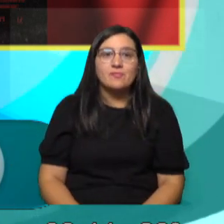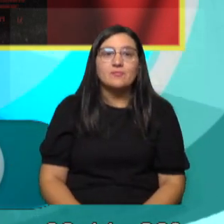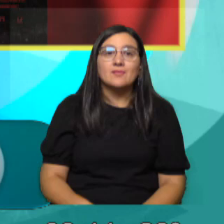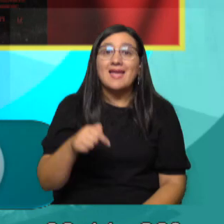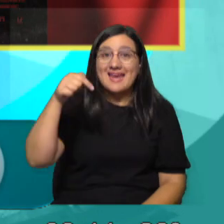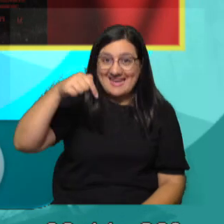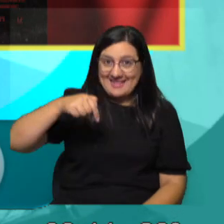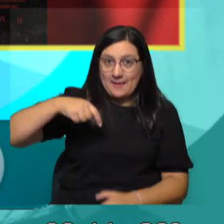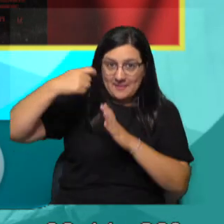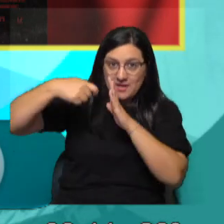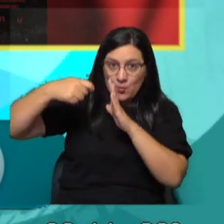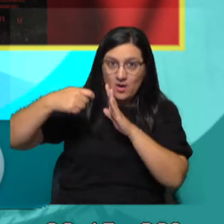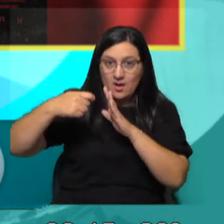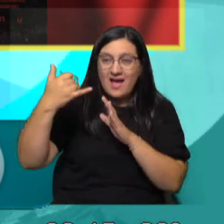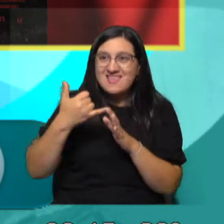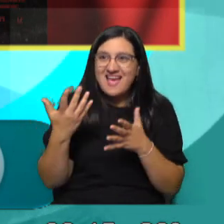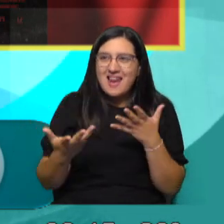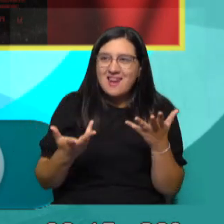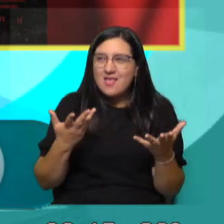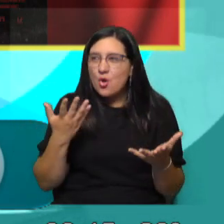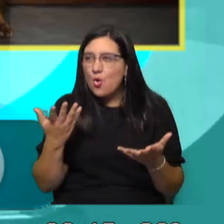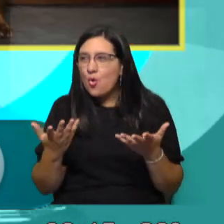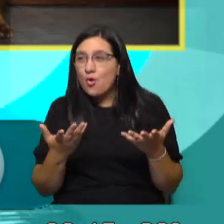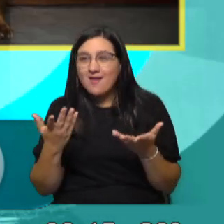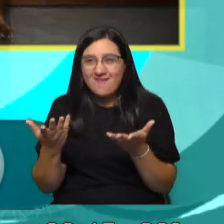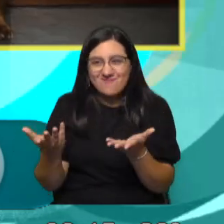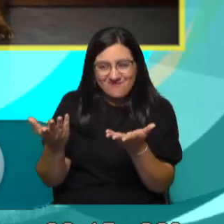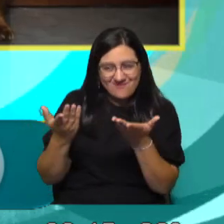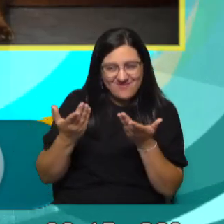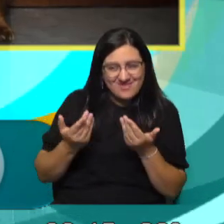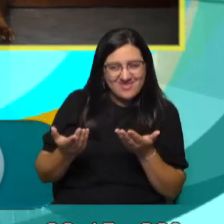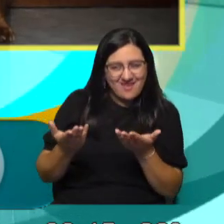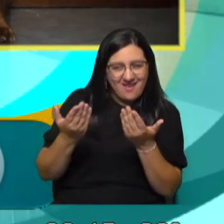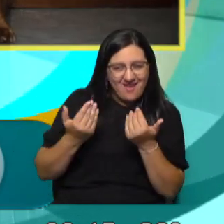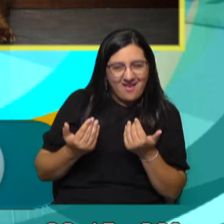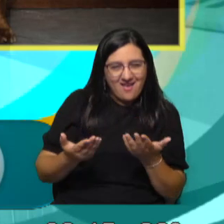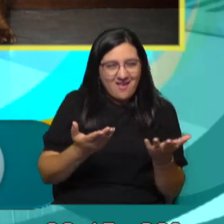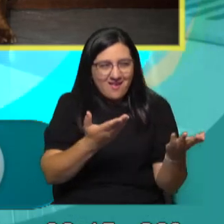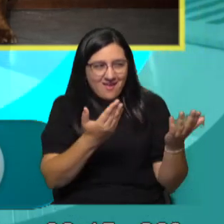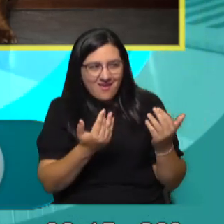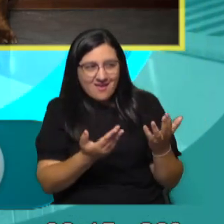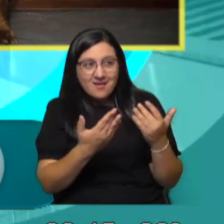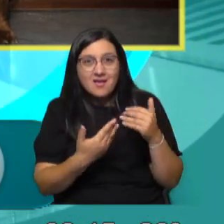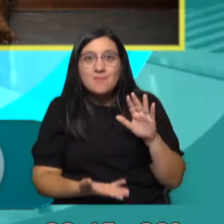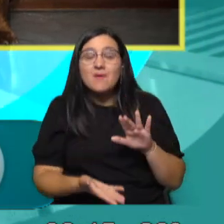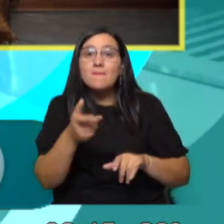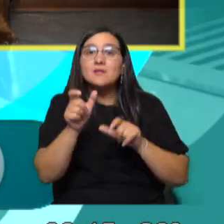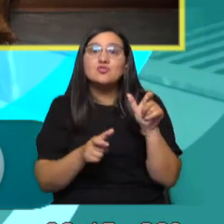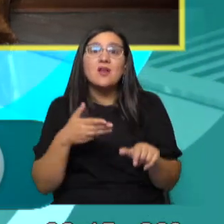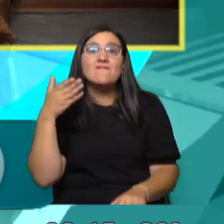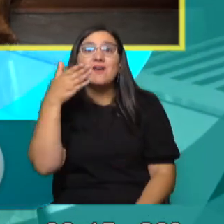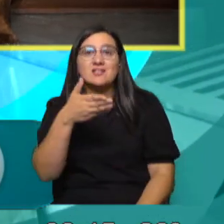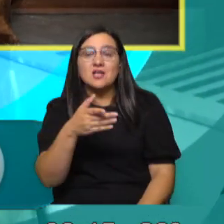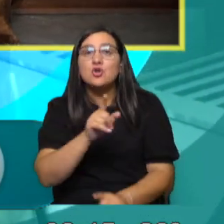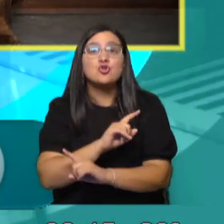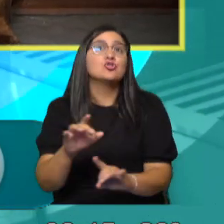En esta película, concretamente, hay algo que invita a que más gente vaya. No solo la